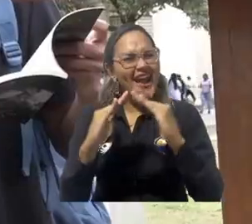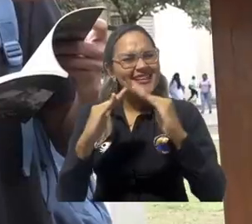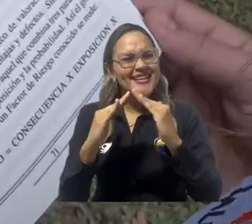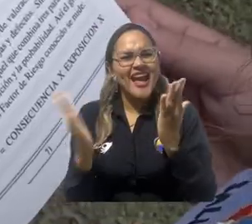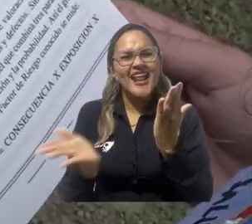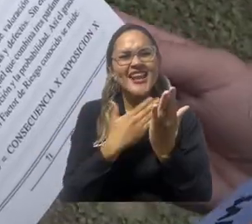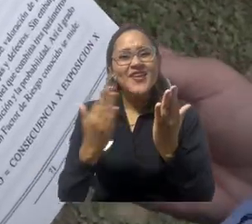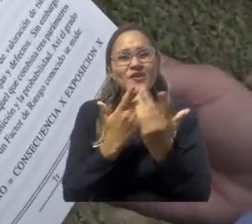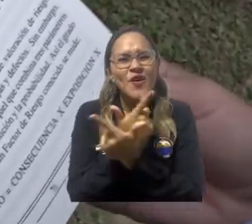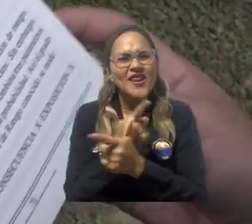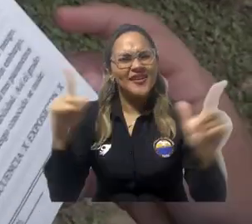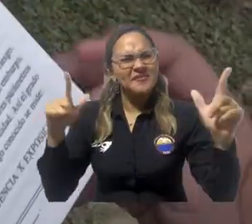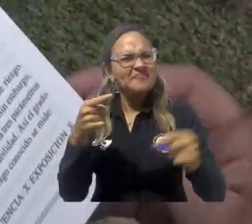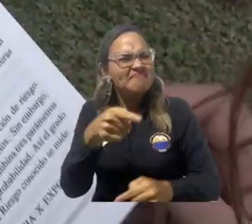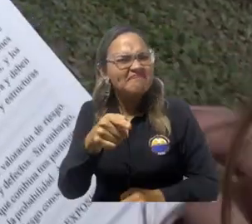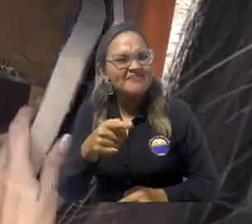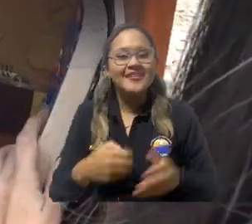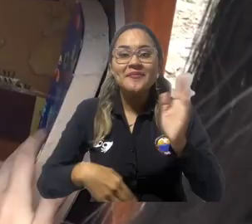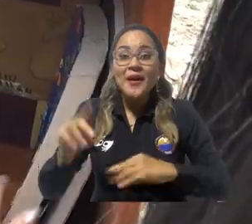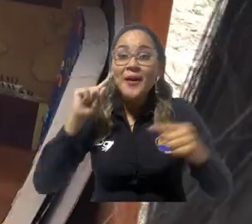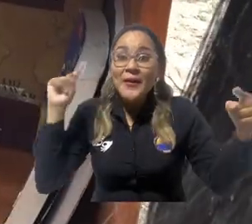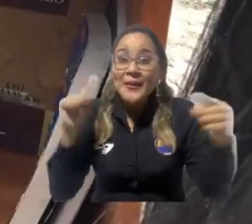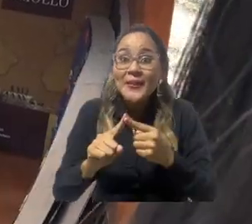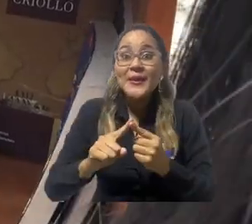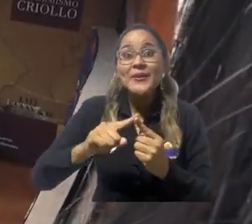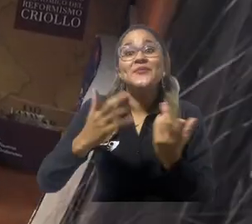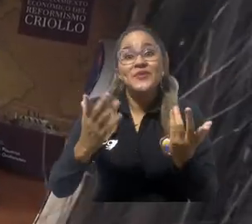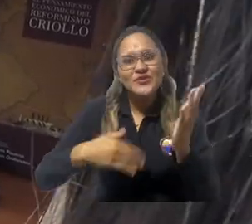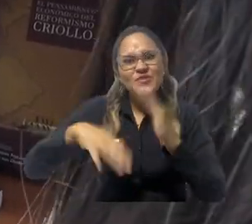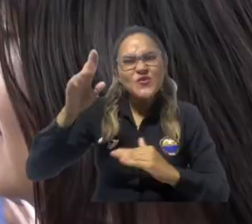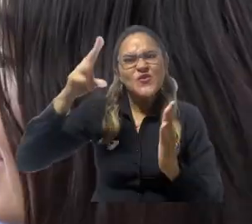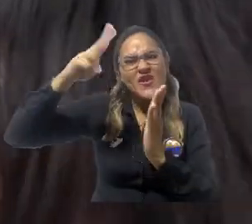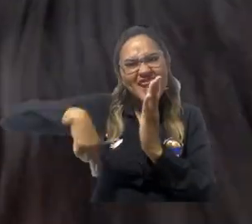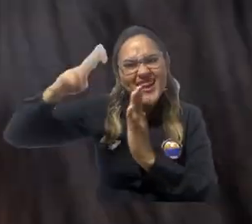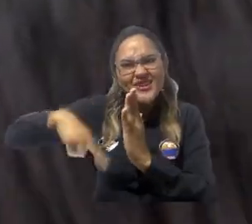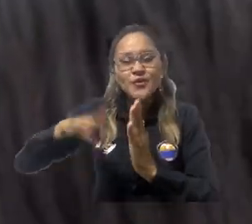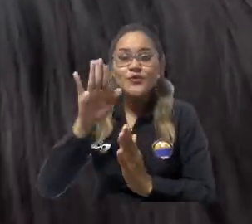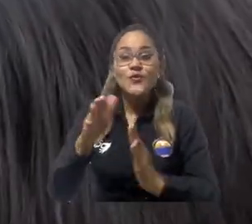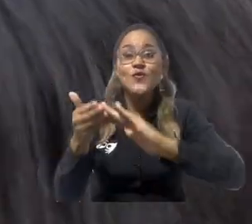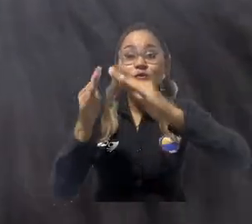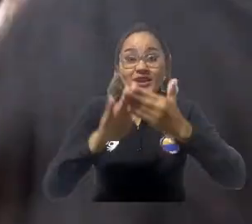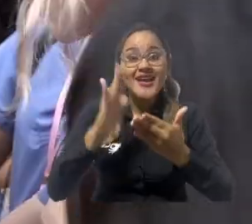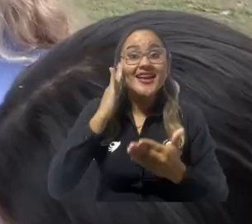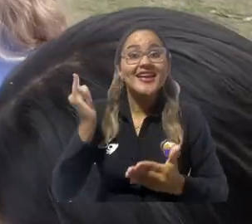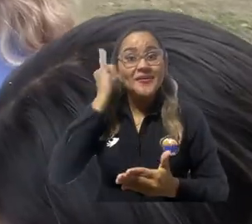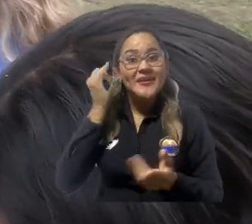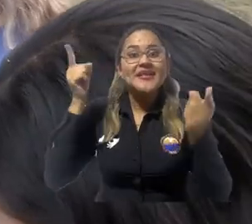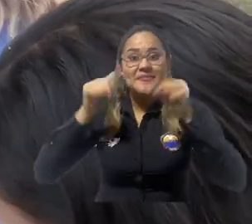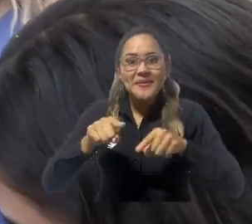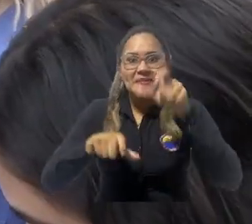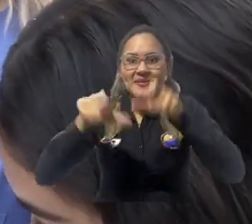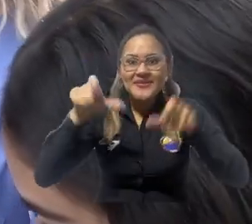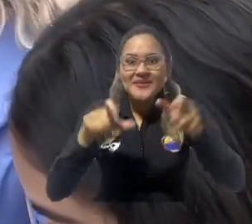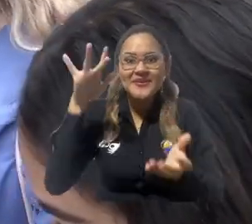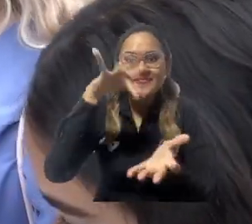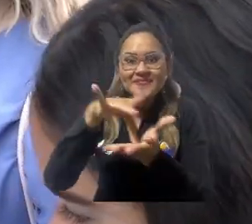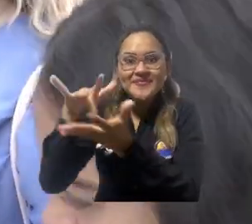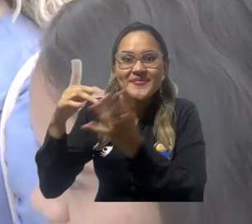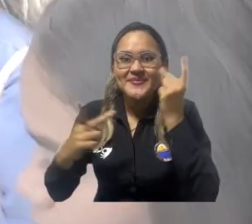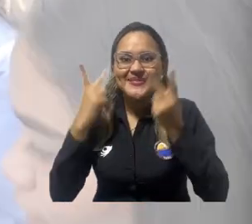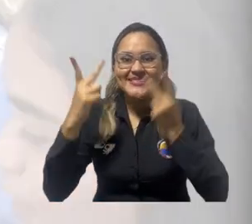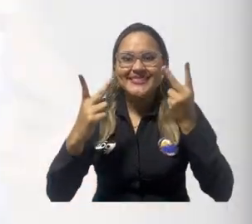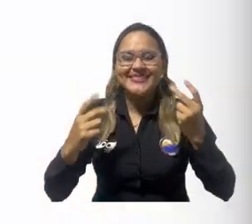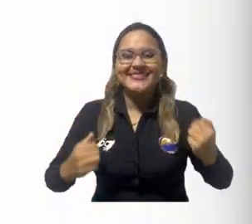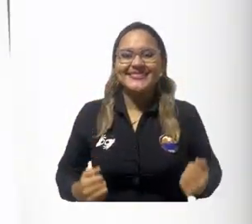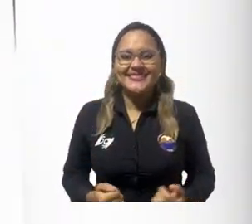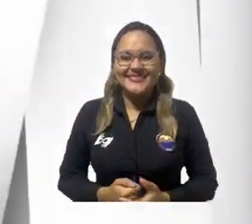La Casita del Libro Libre, una iniciativa que busca promover el hábito de la lectura no solo en su comunidad académica, sino en sus